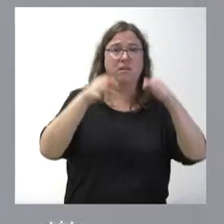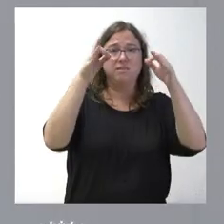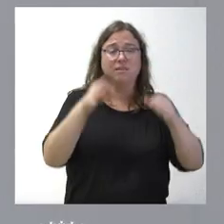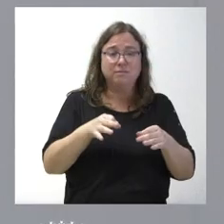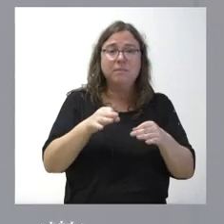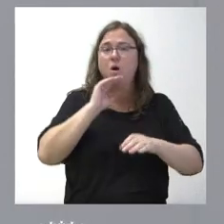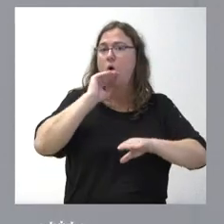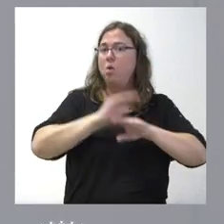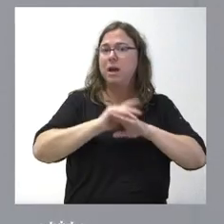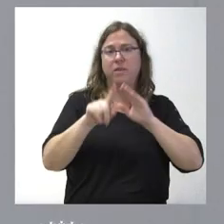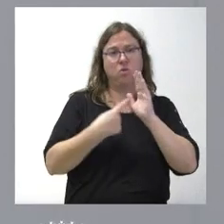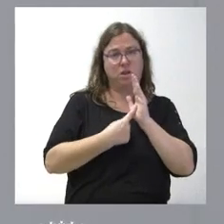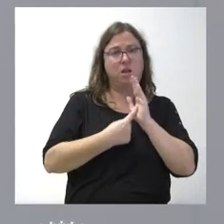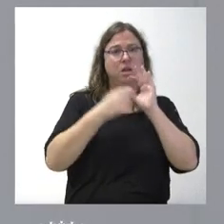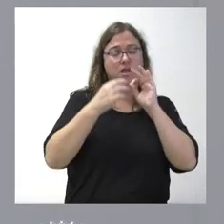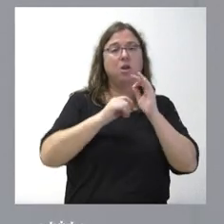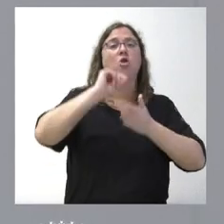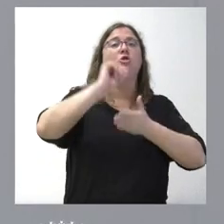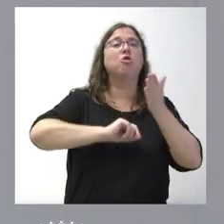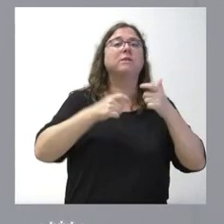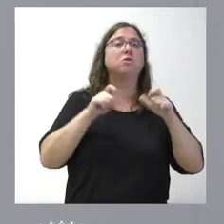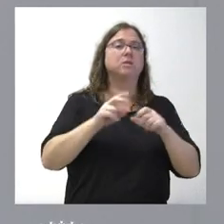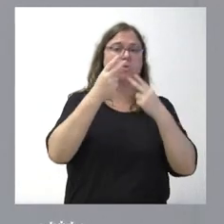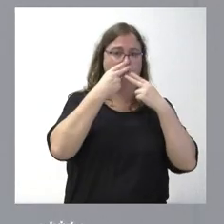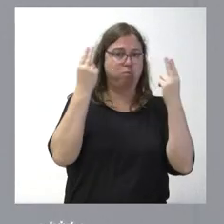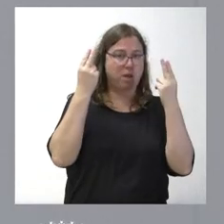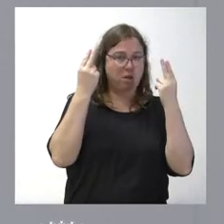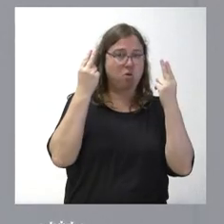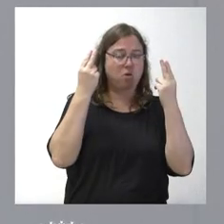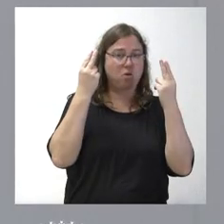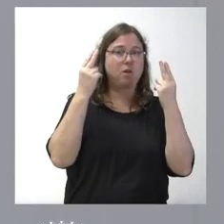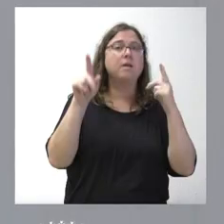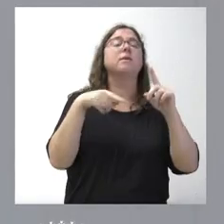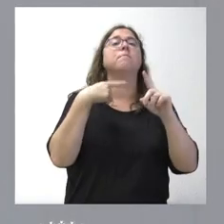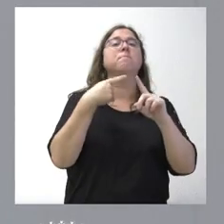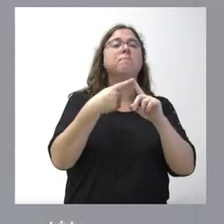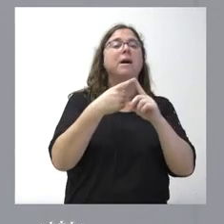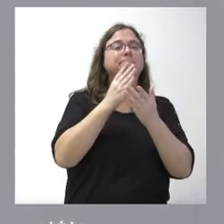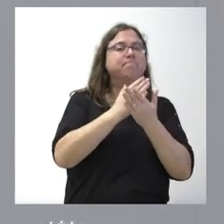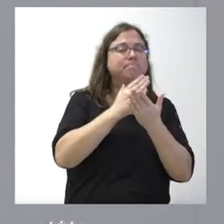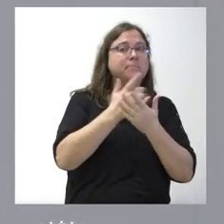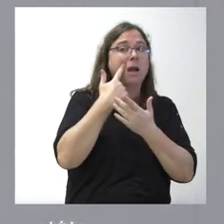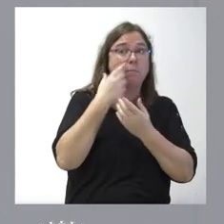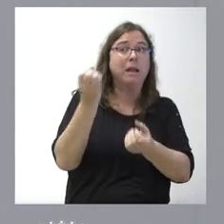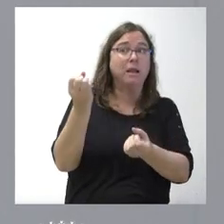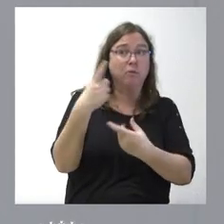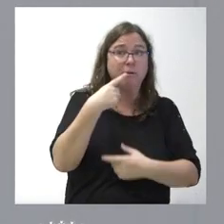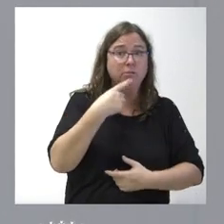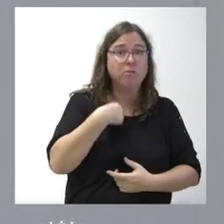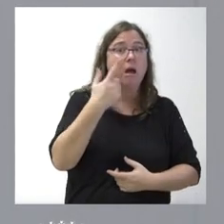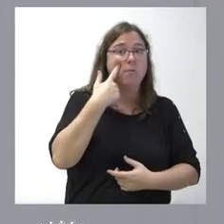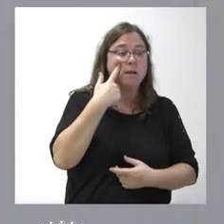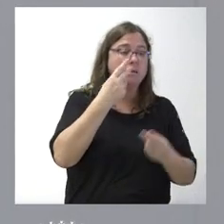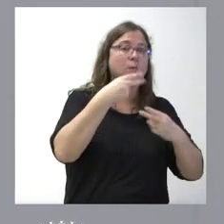obligación cumplir la ley de contratos del sector público examinaremos lógicamente si hay alguna información que usted ha citado que ya esté